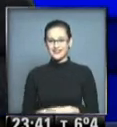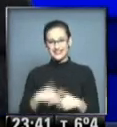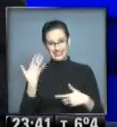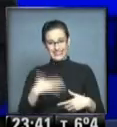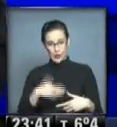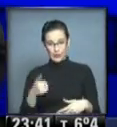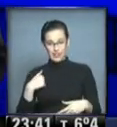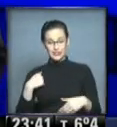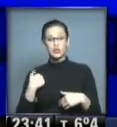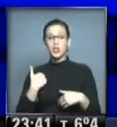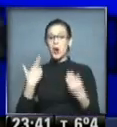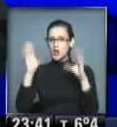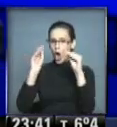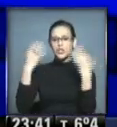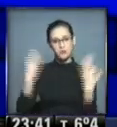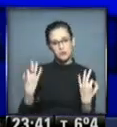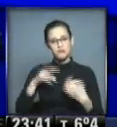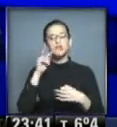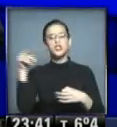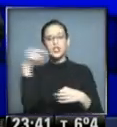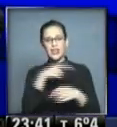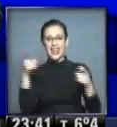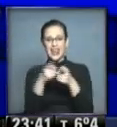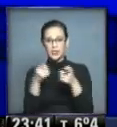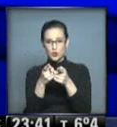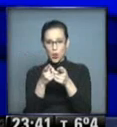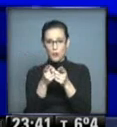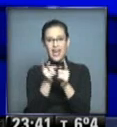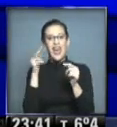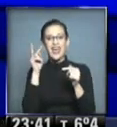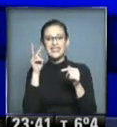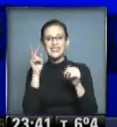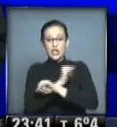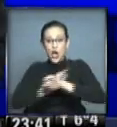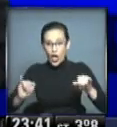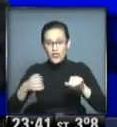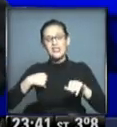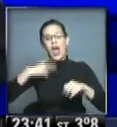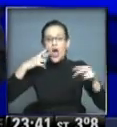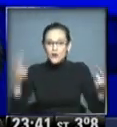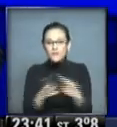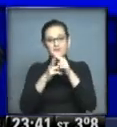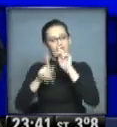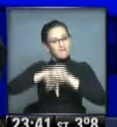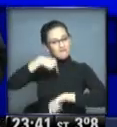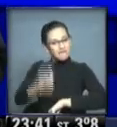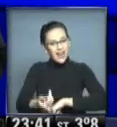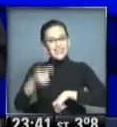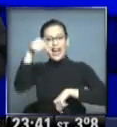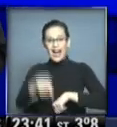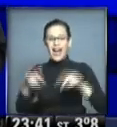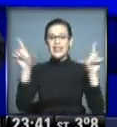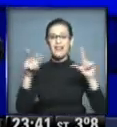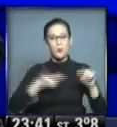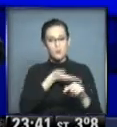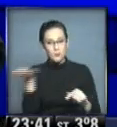también. Una gran noche aquí en el resumen de noticias. Nos volvemos a encontrar con ustedes mañana aquí en la